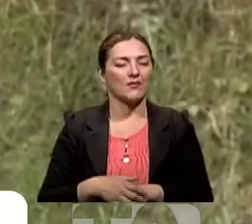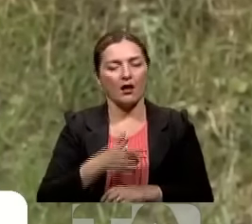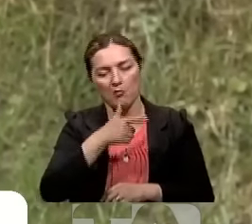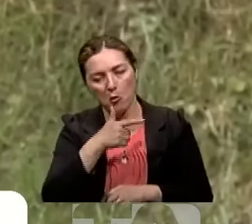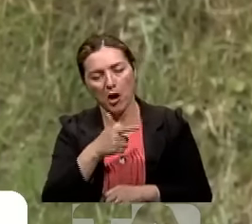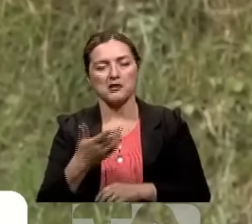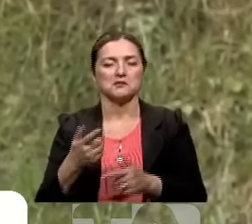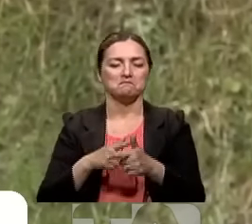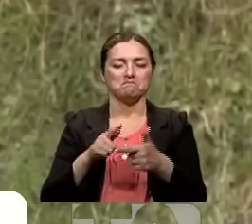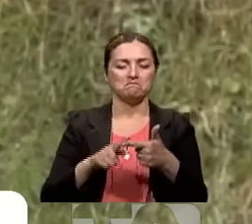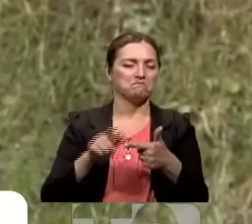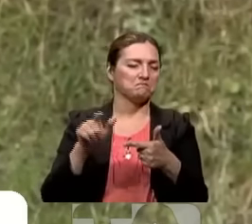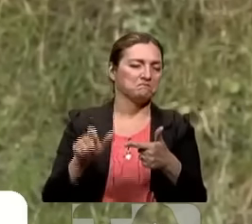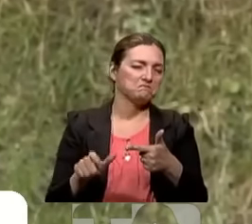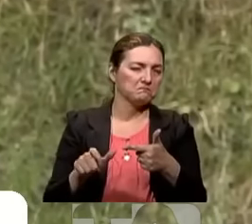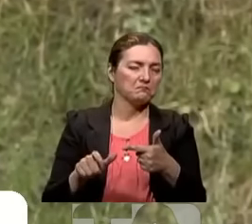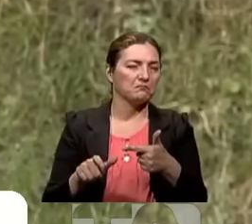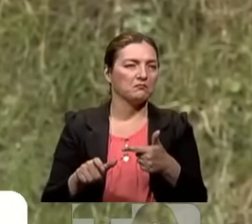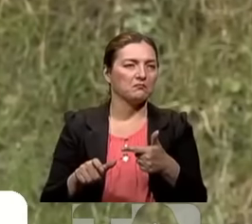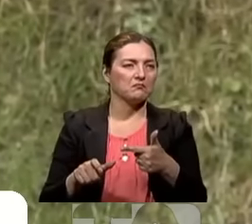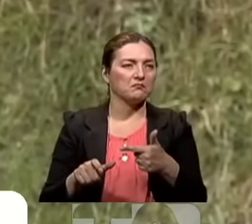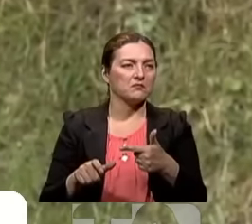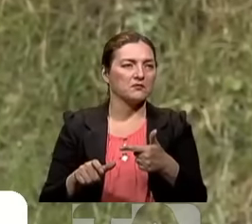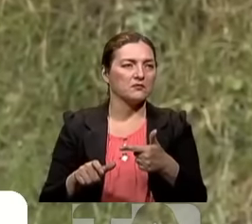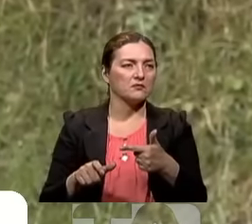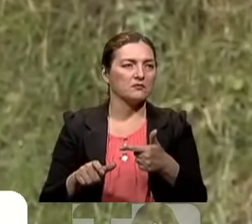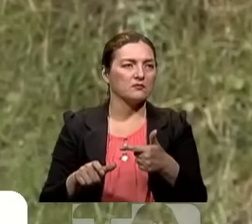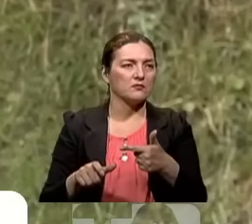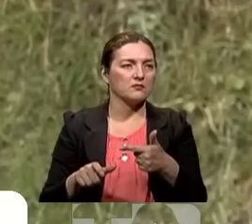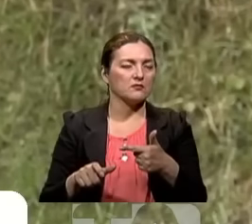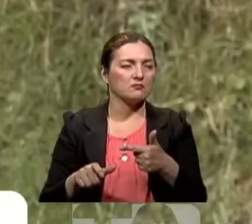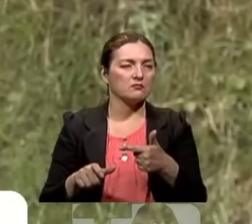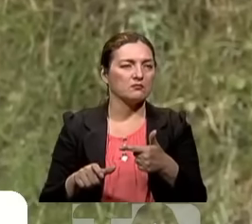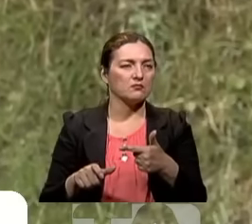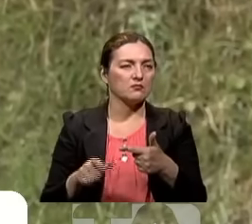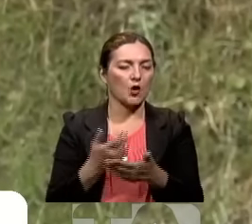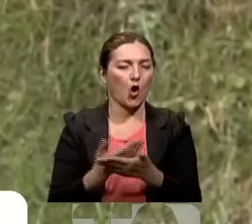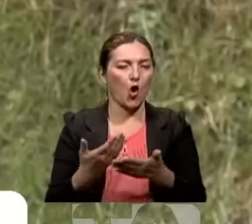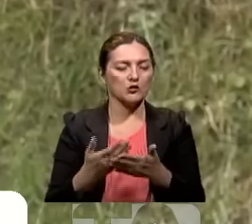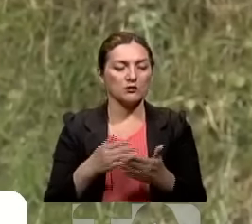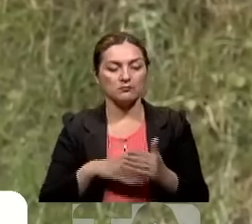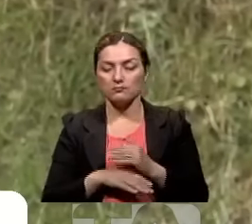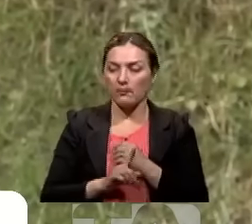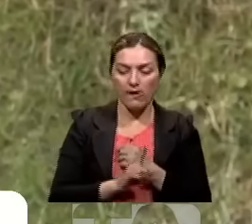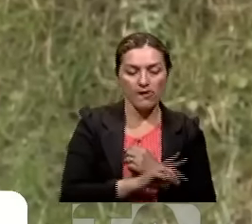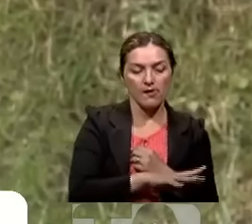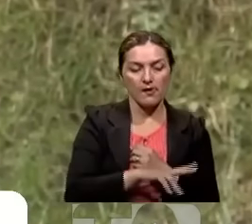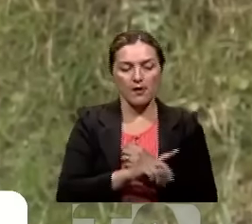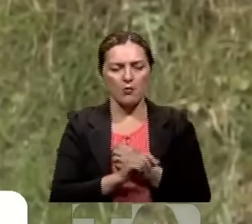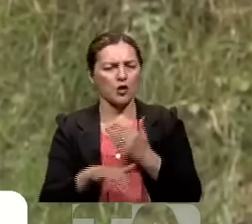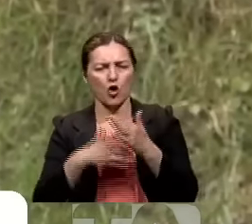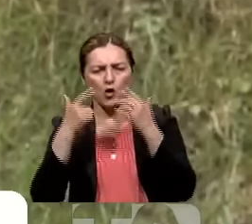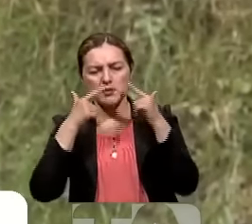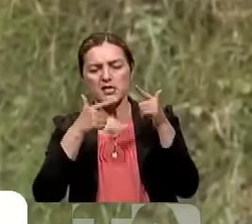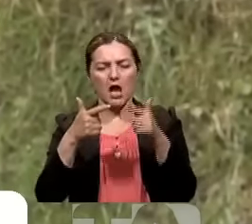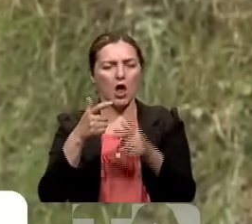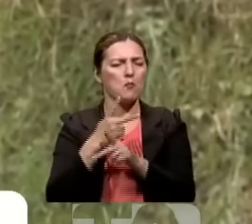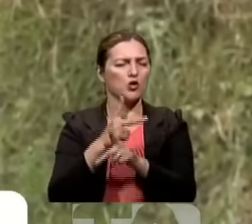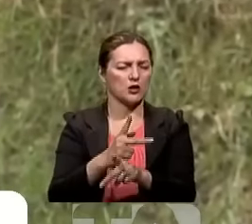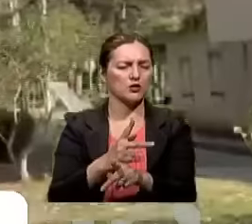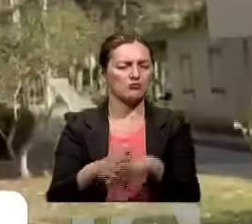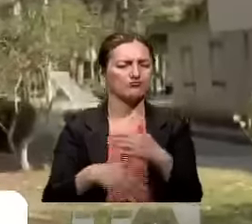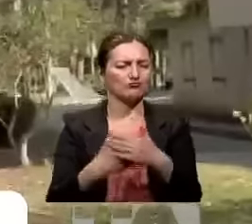etílico o personas que intenten sustraerse sus prendas o accesorios que